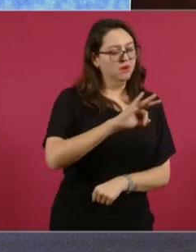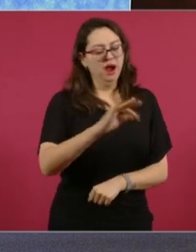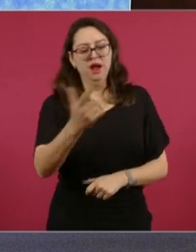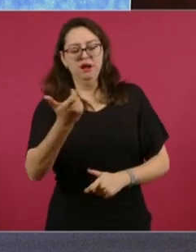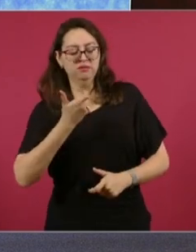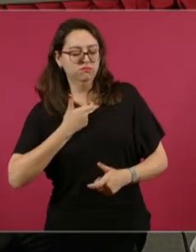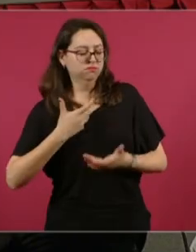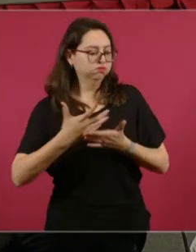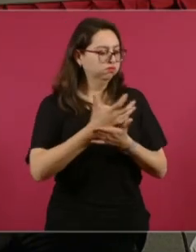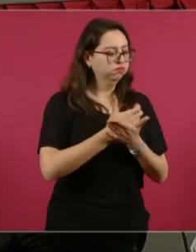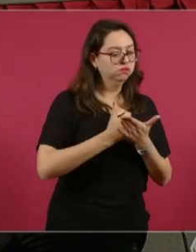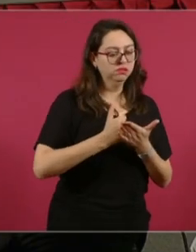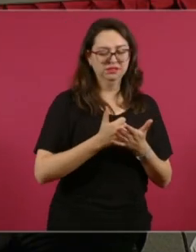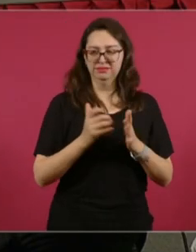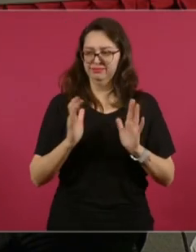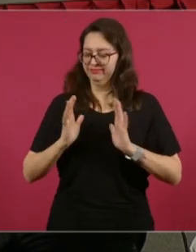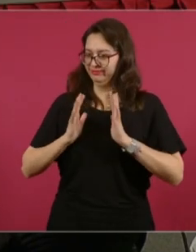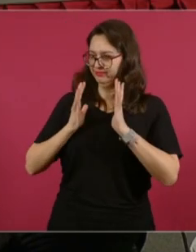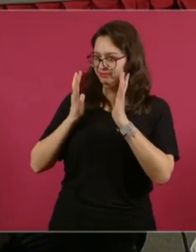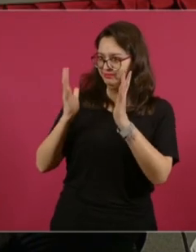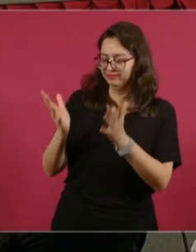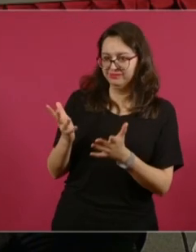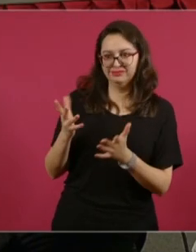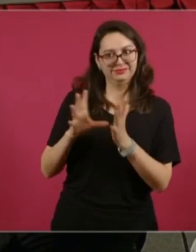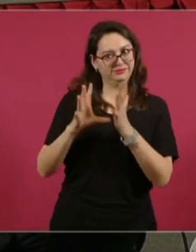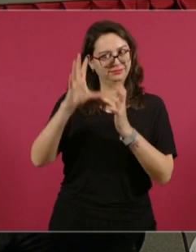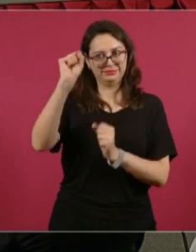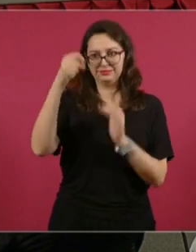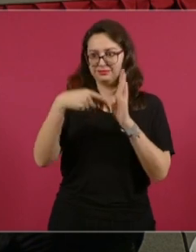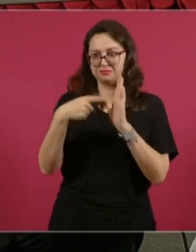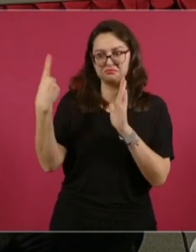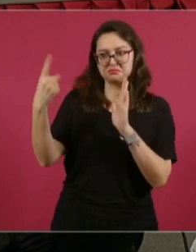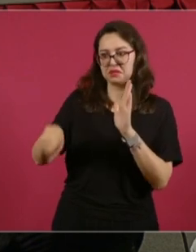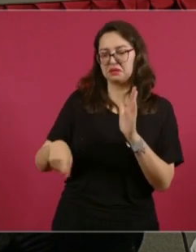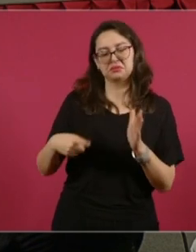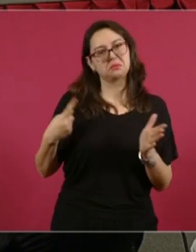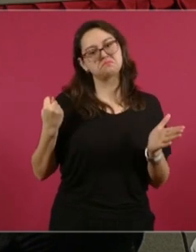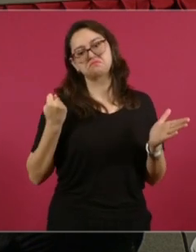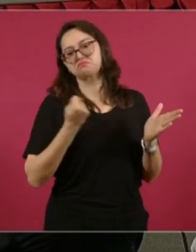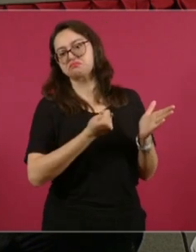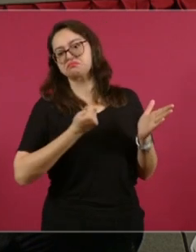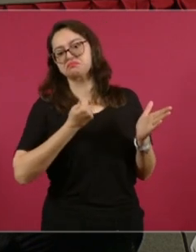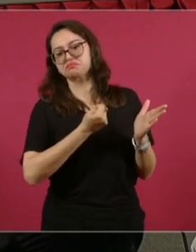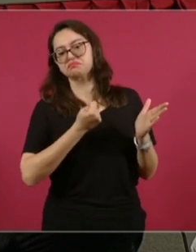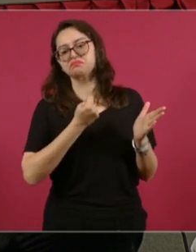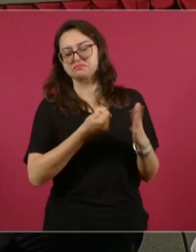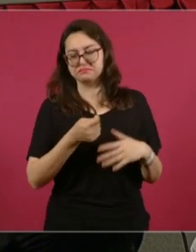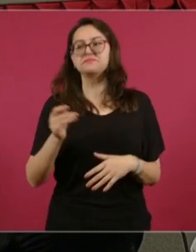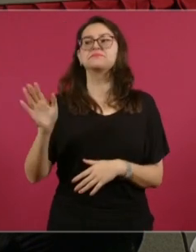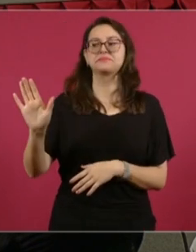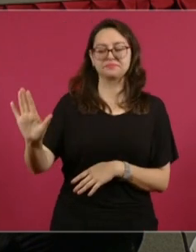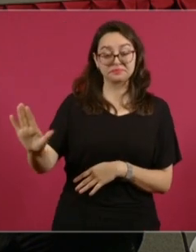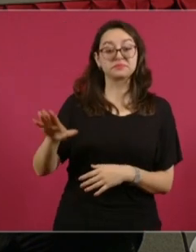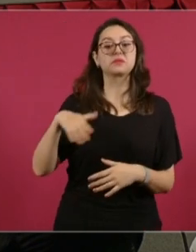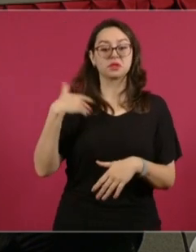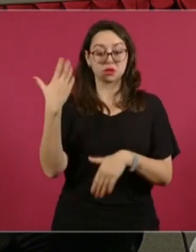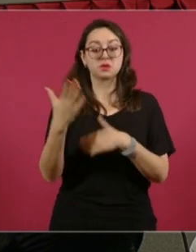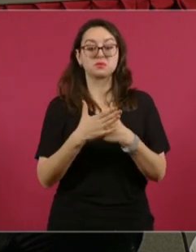evadiendo esta obligación constitucional o este concepto. Adelante. Por eso, ¿qué estamos proponiendo?